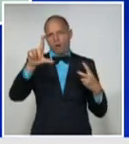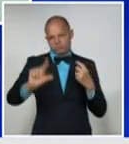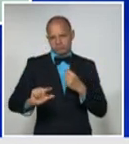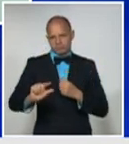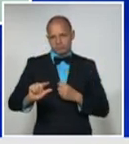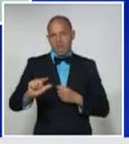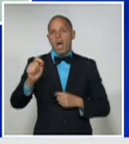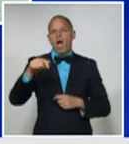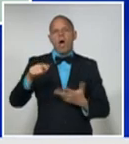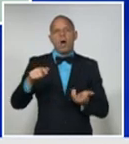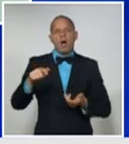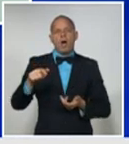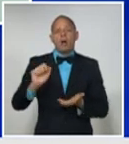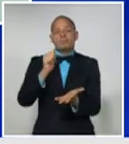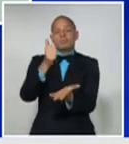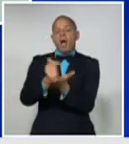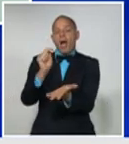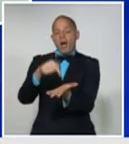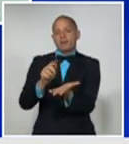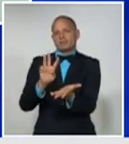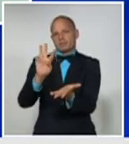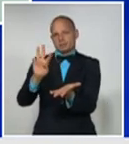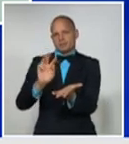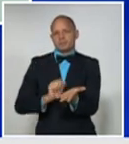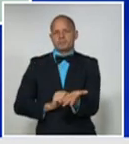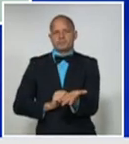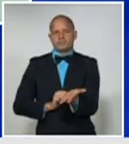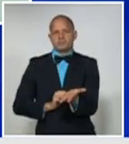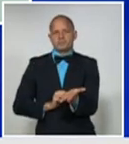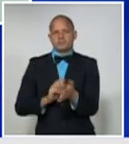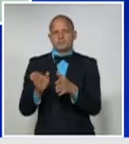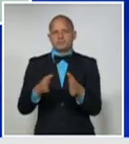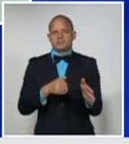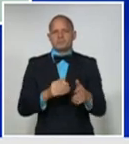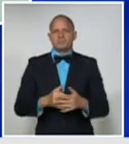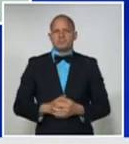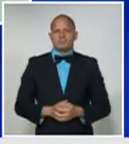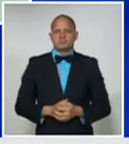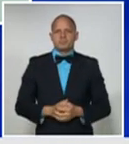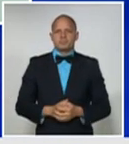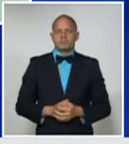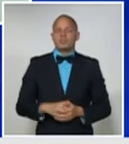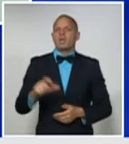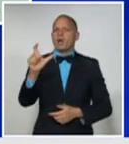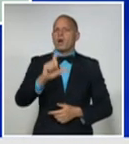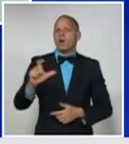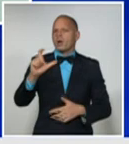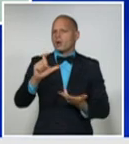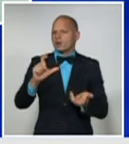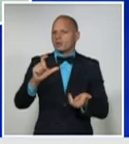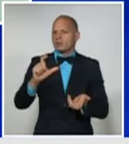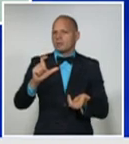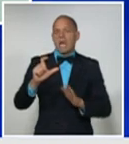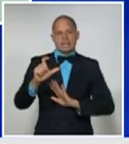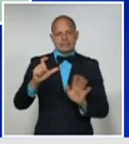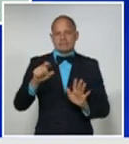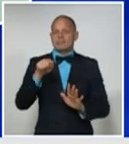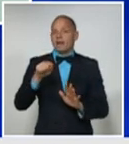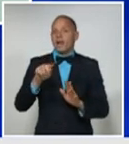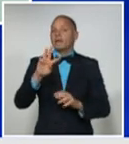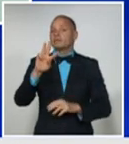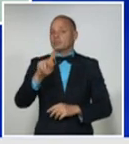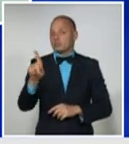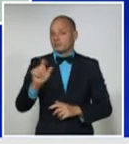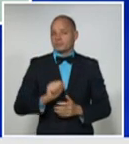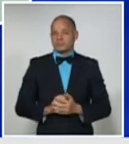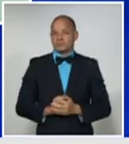3 en el municipio cabecera de Ciego de Ávila. Camagüey confirma 31 casos,